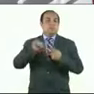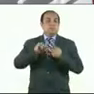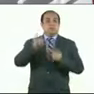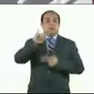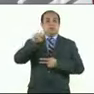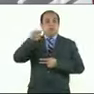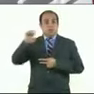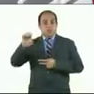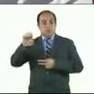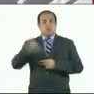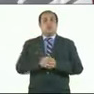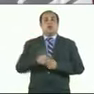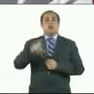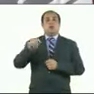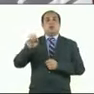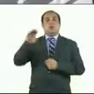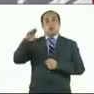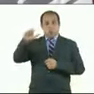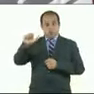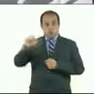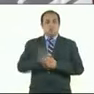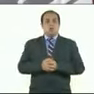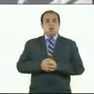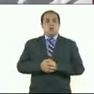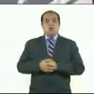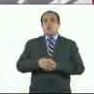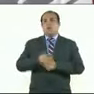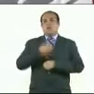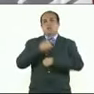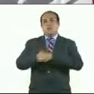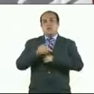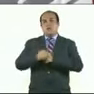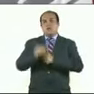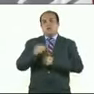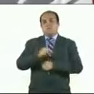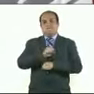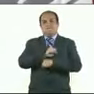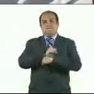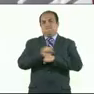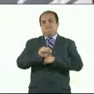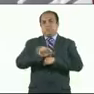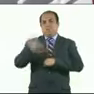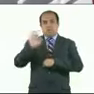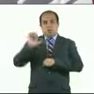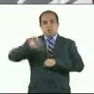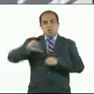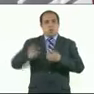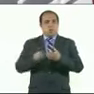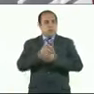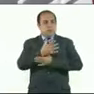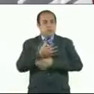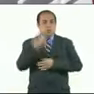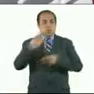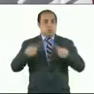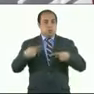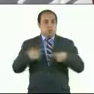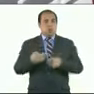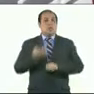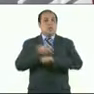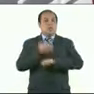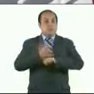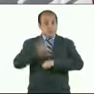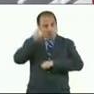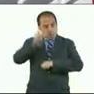Tacuba, son daños menores, probablemente el día de hoy se den de alta. Son 2 personas del estado de Hidalgo que estaban